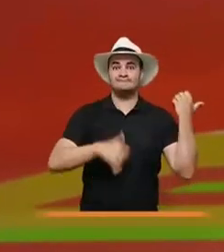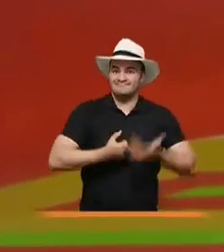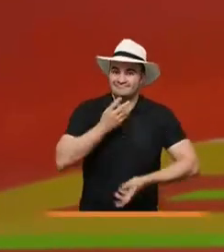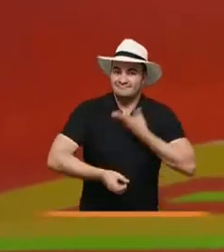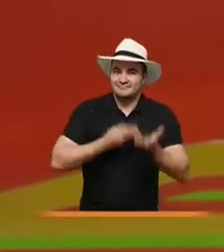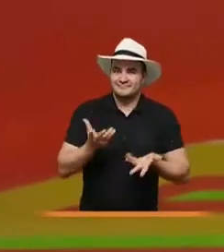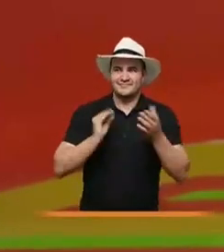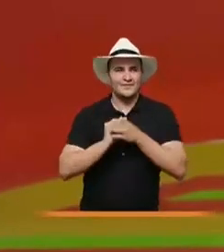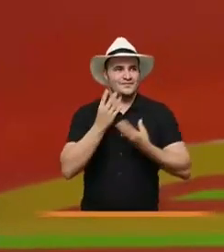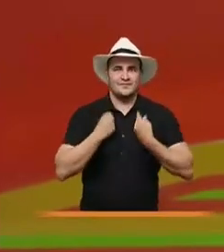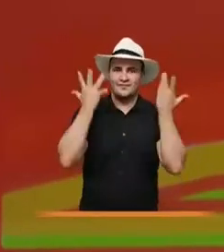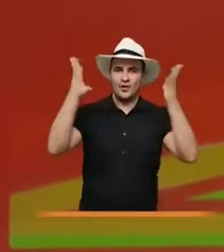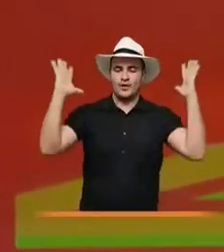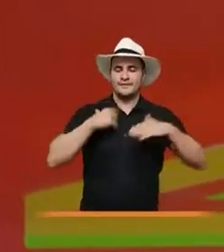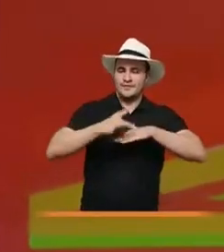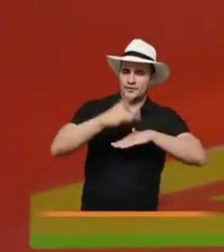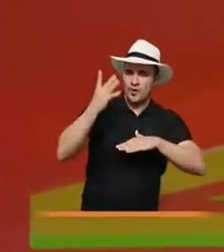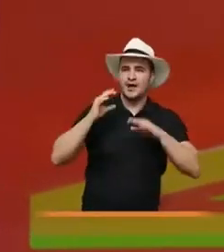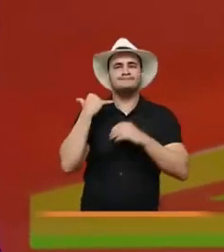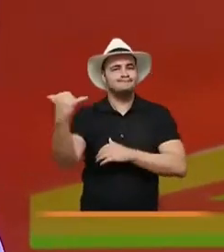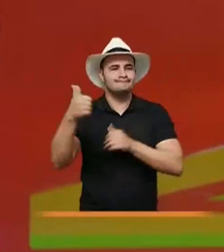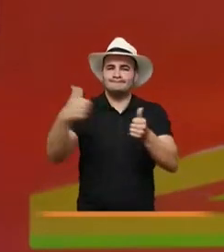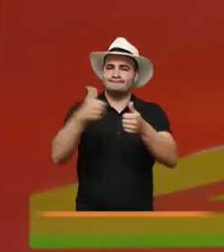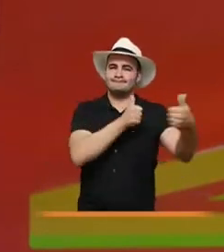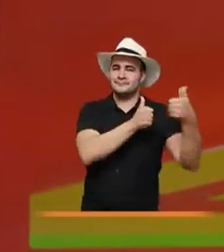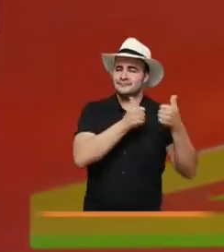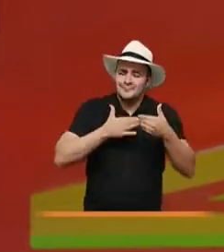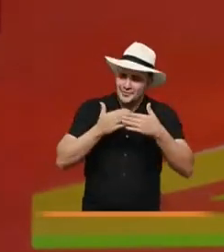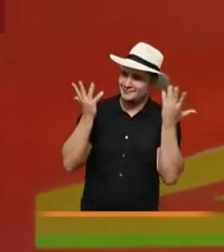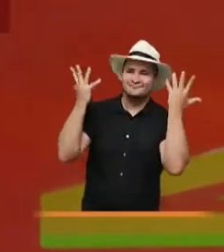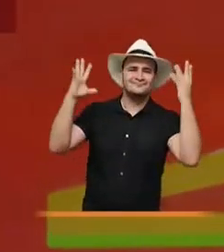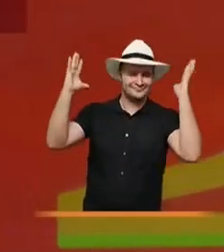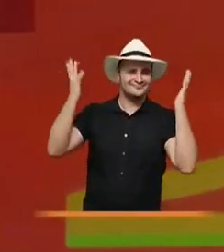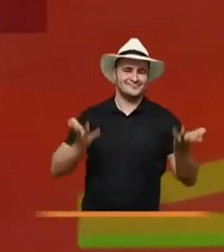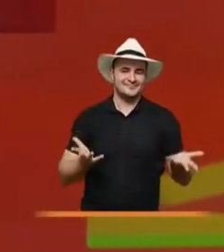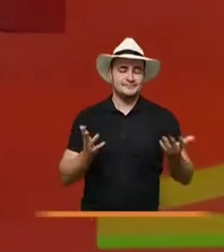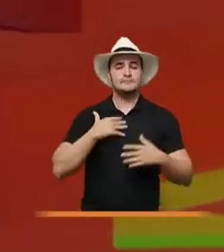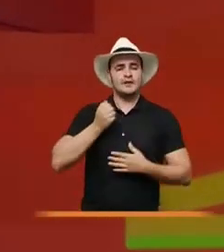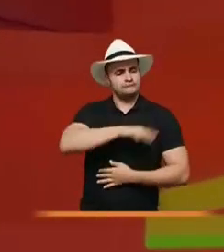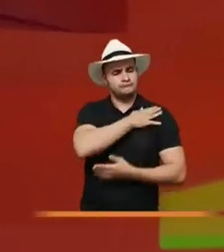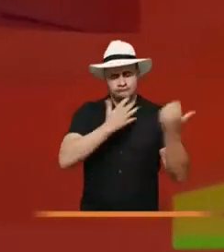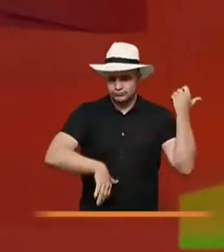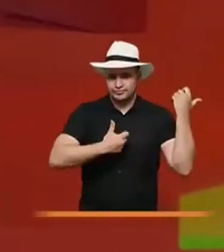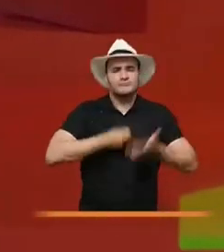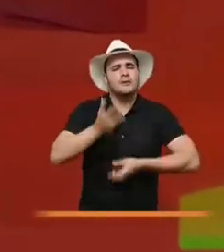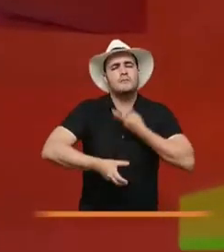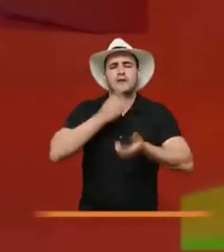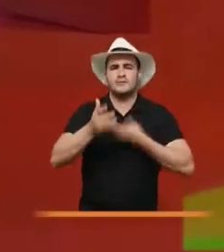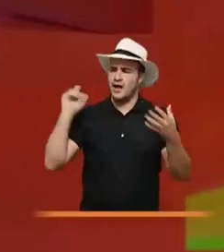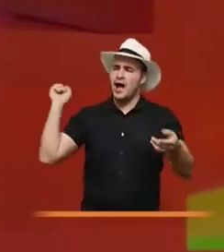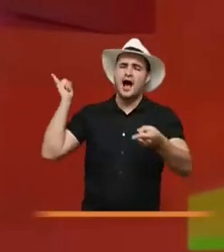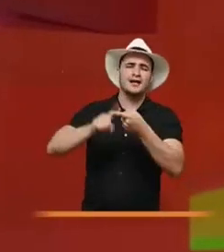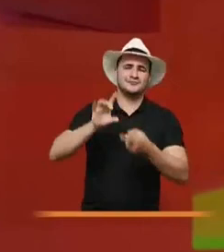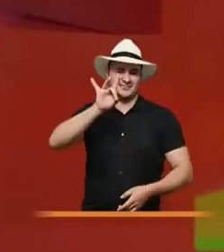las flores virtual y televisiva pero feria la trova es un evento que engalanado durante 15 años con este